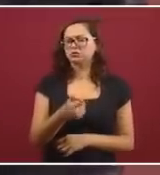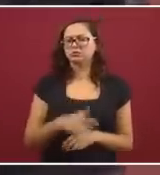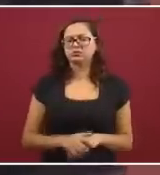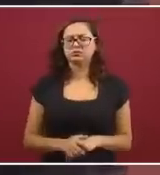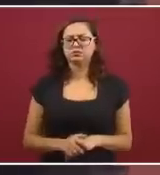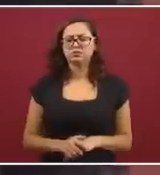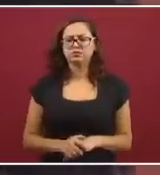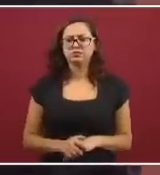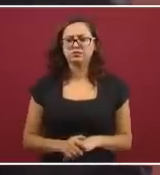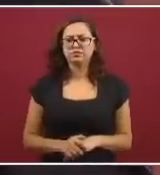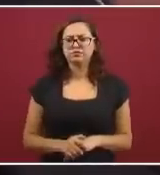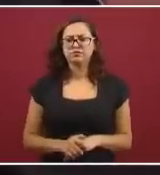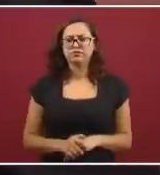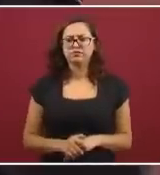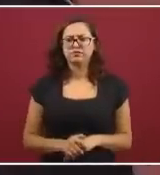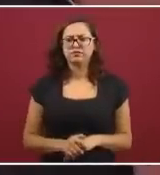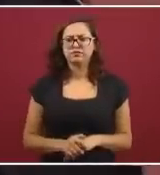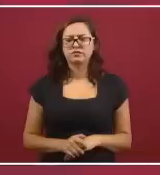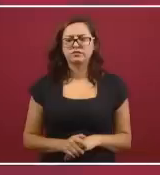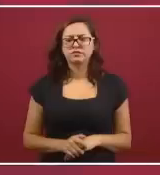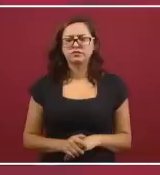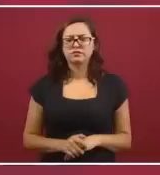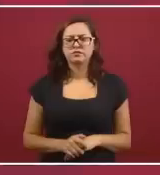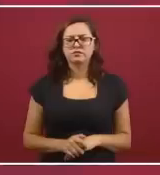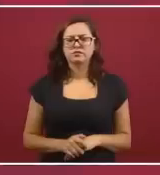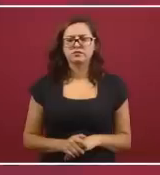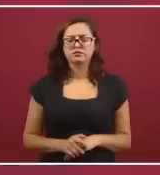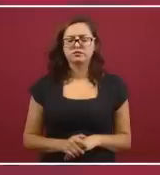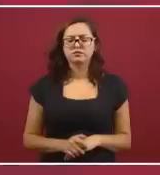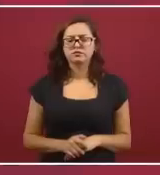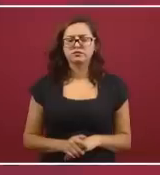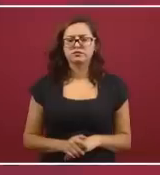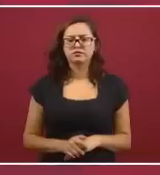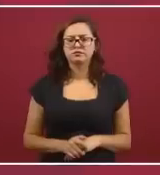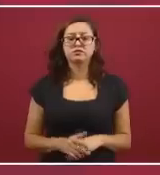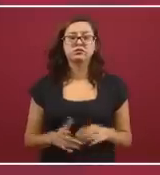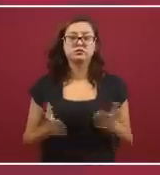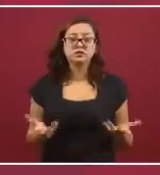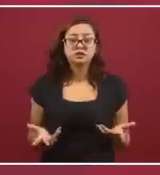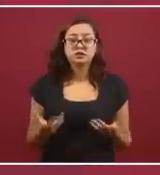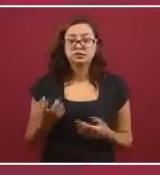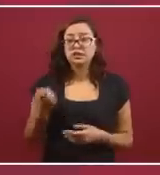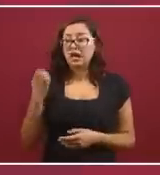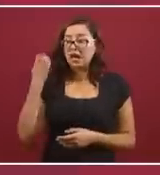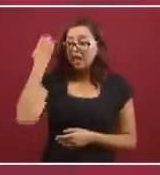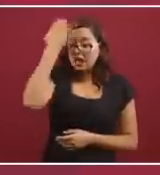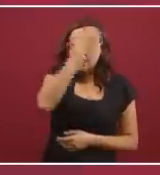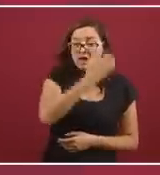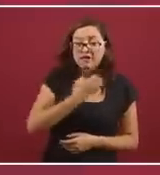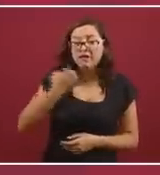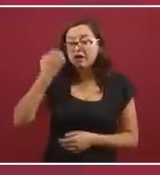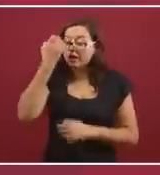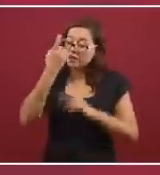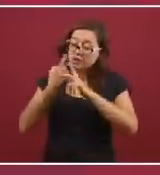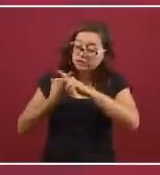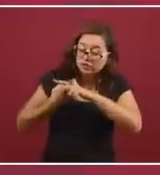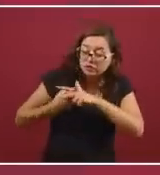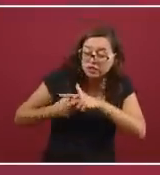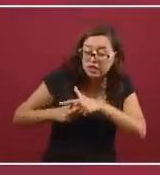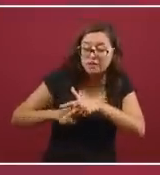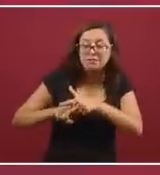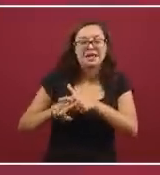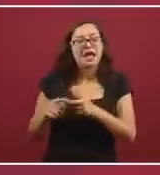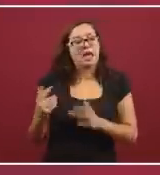y apenas empezaba el proceso de exámenes es importante